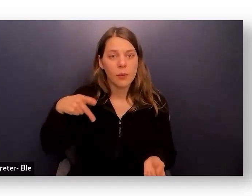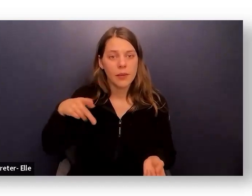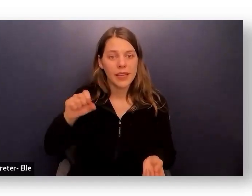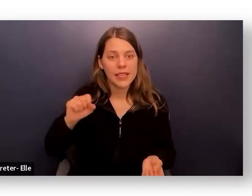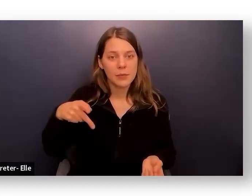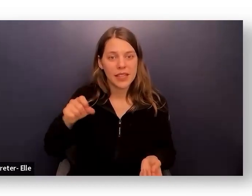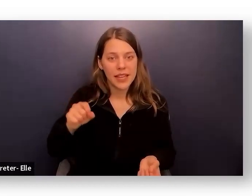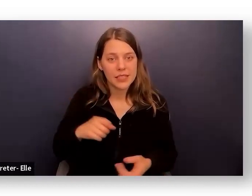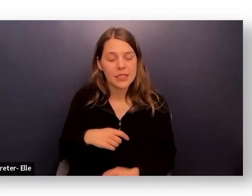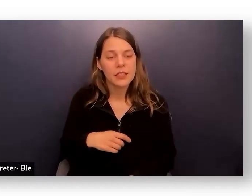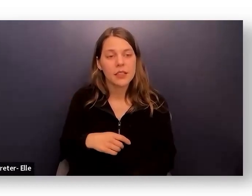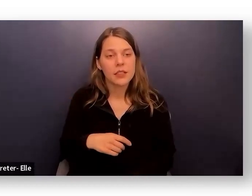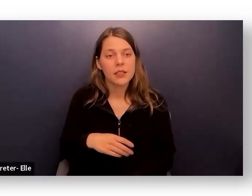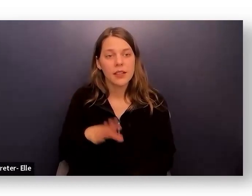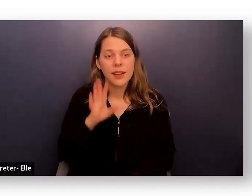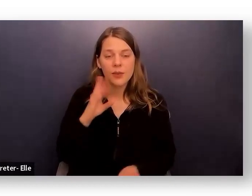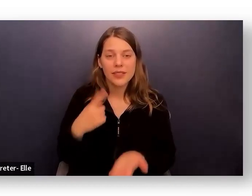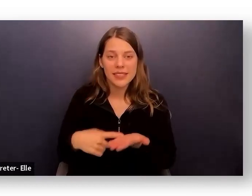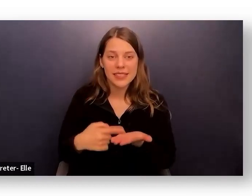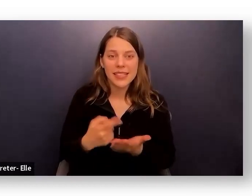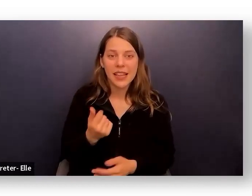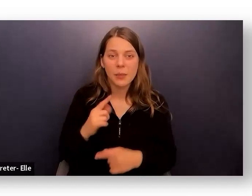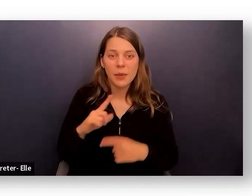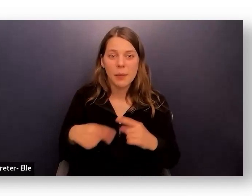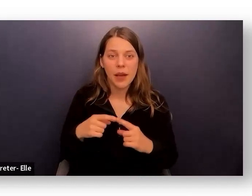Entonces ella va a explicar un poquito más de eso.